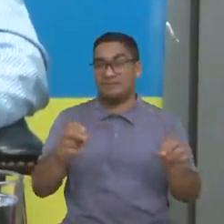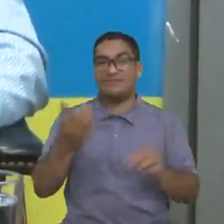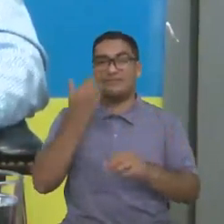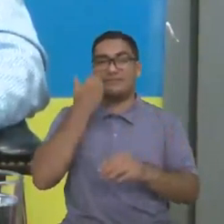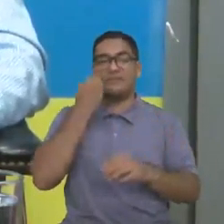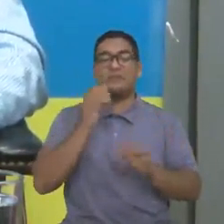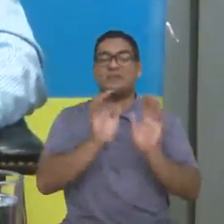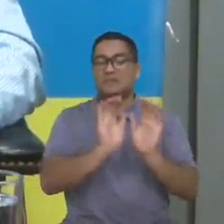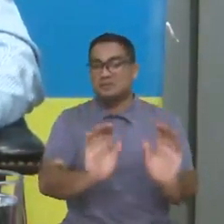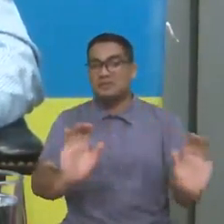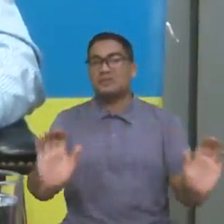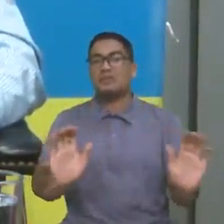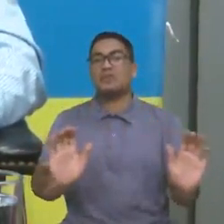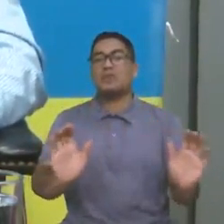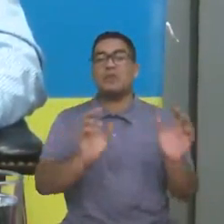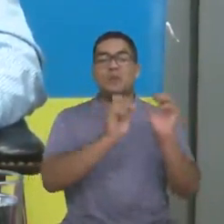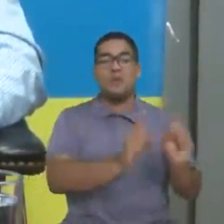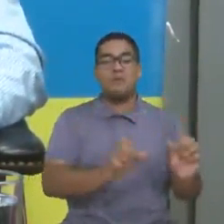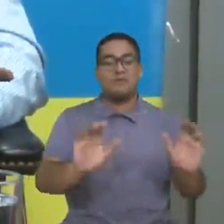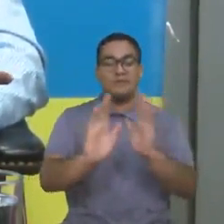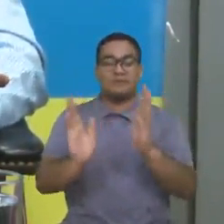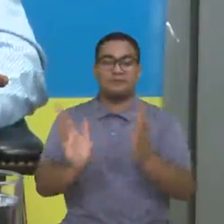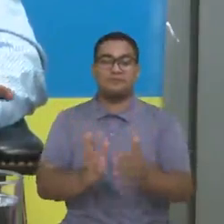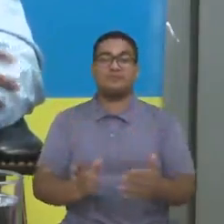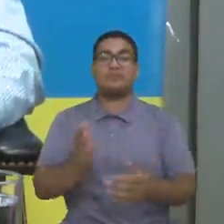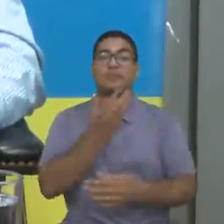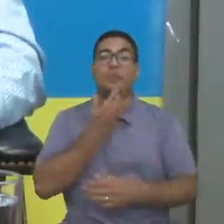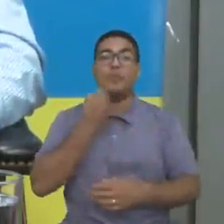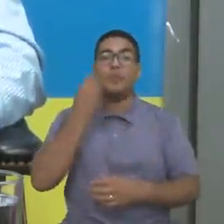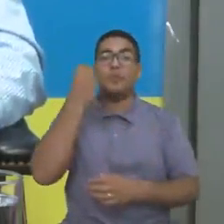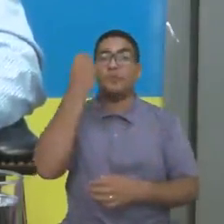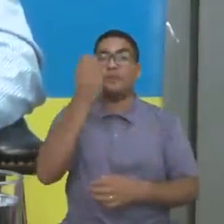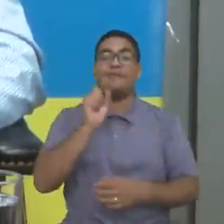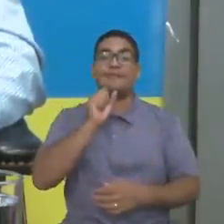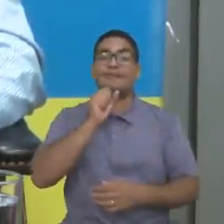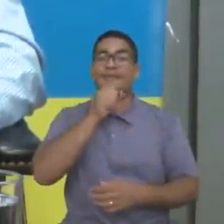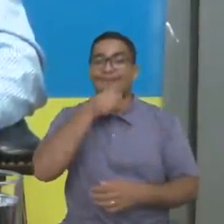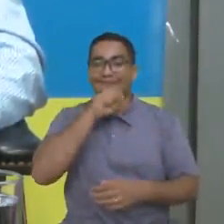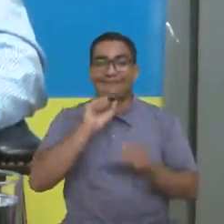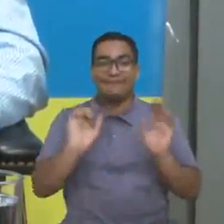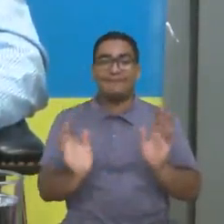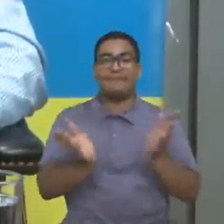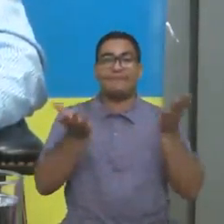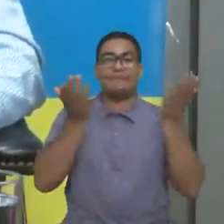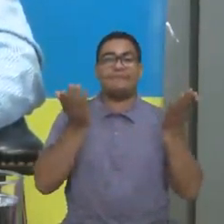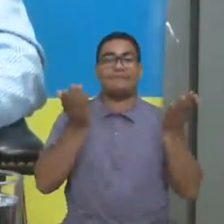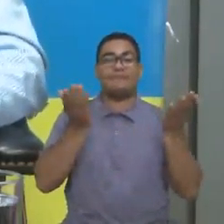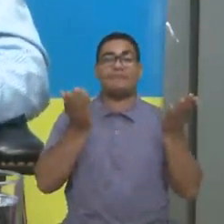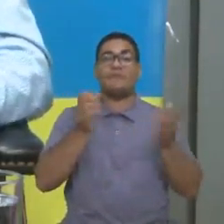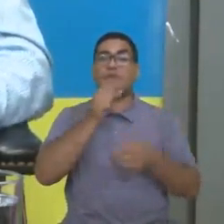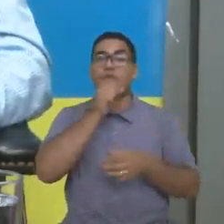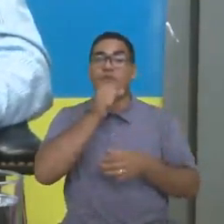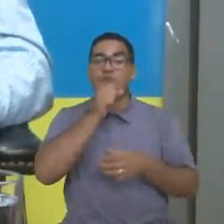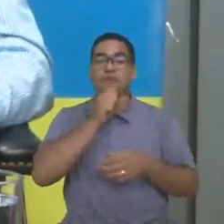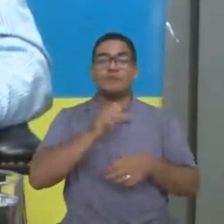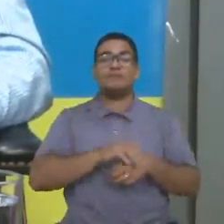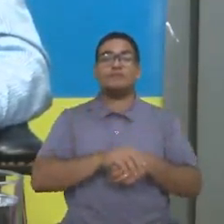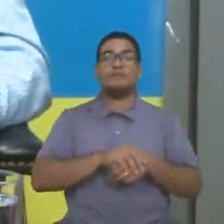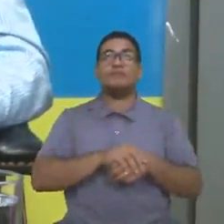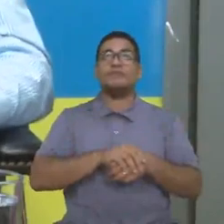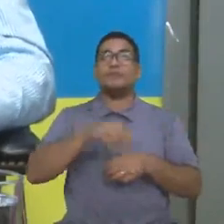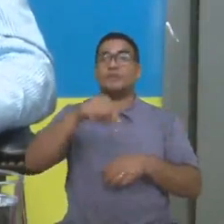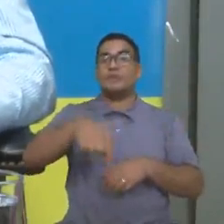Miguel Carranza Mena y les doy la bienvenida a un programa más de Prevenir es Salud, un programa donde conversamos sobre los diferentes padecimientos